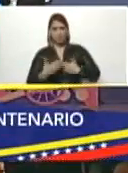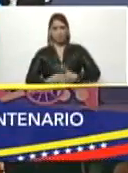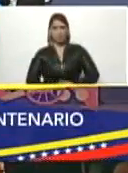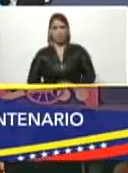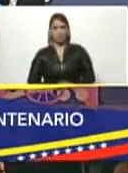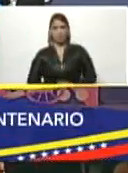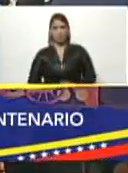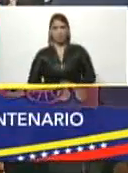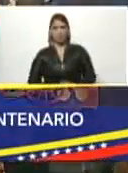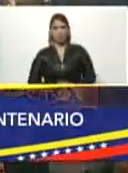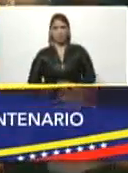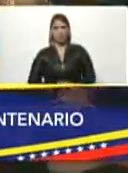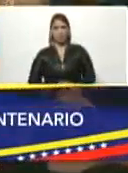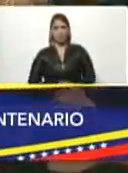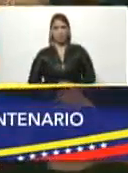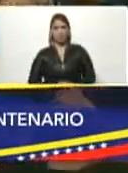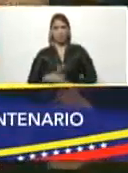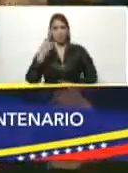¡Híjale!